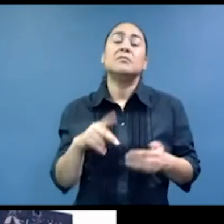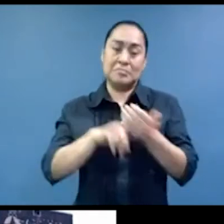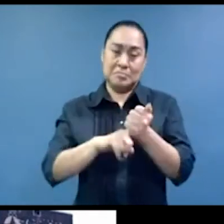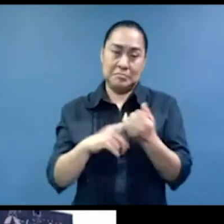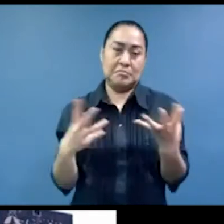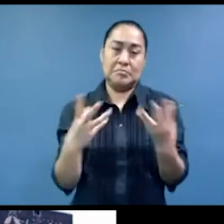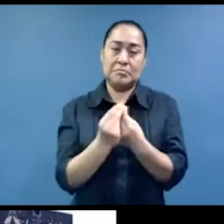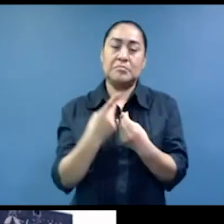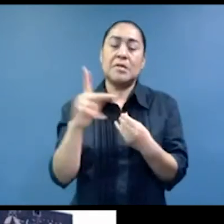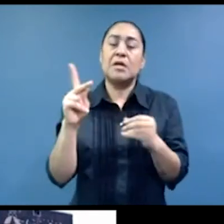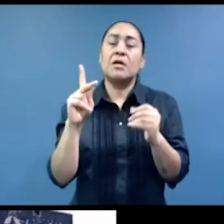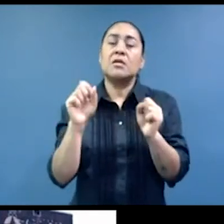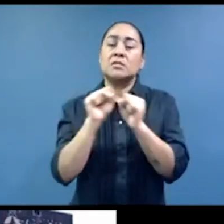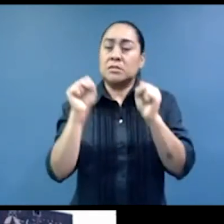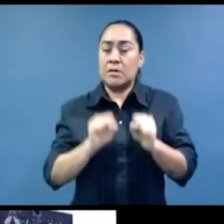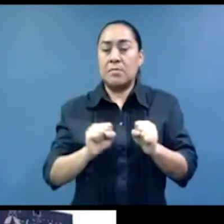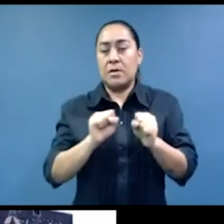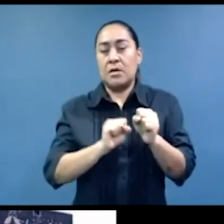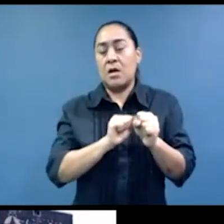sistema interamericano.